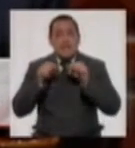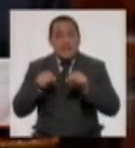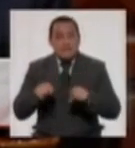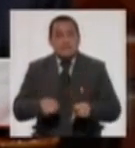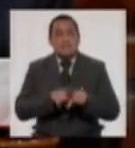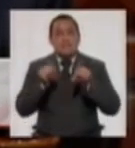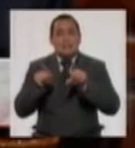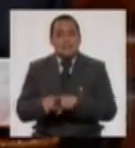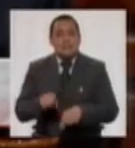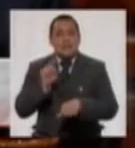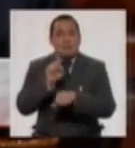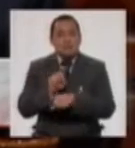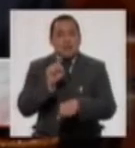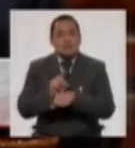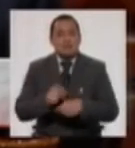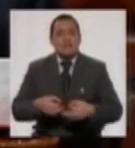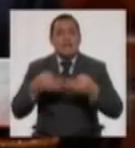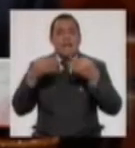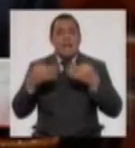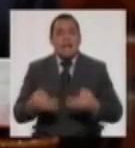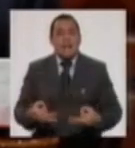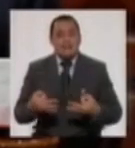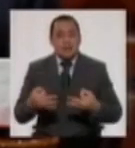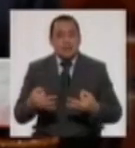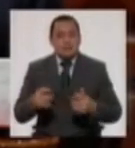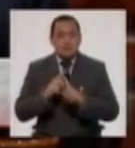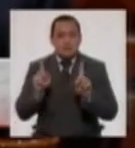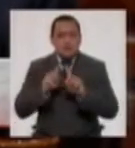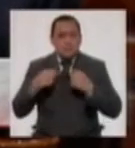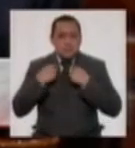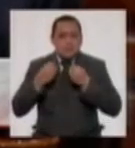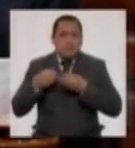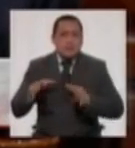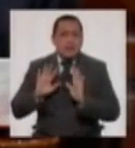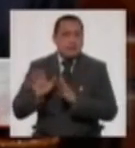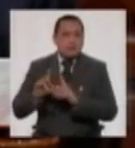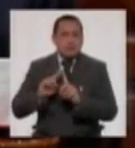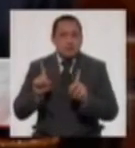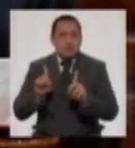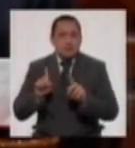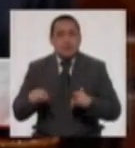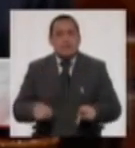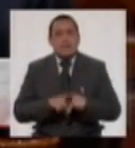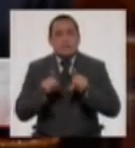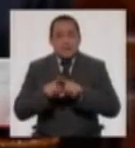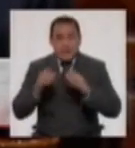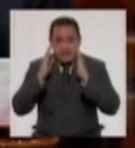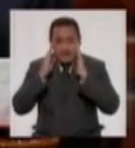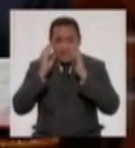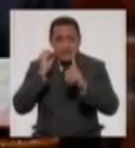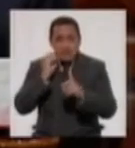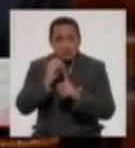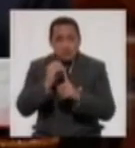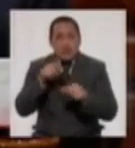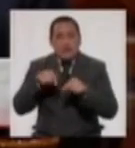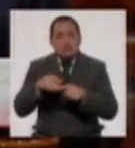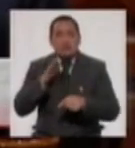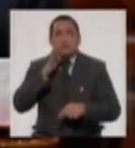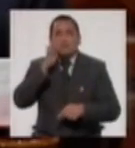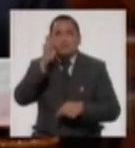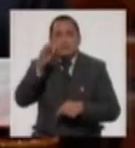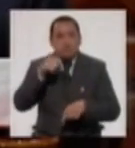también la educación de calidad no lo perdamos de vista el objetivo se encuentra en el largo plazo